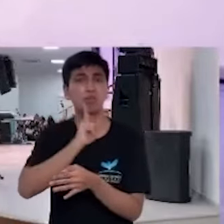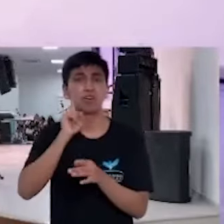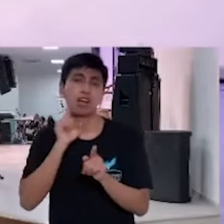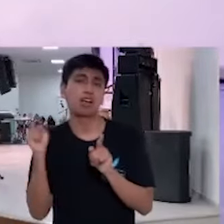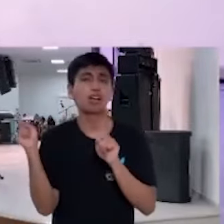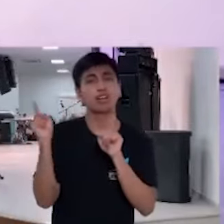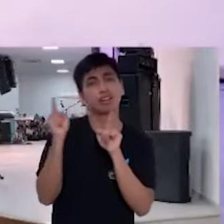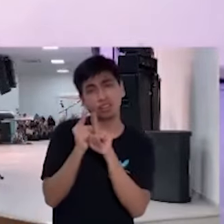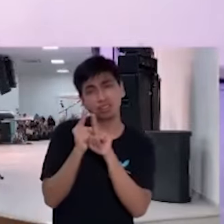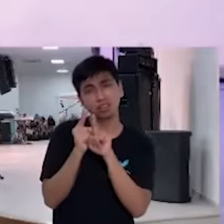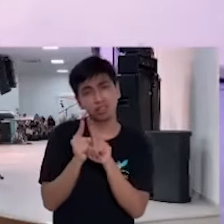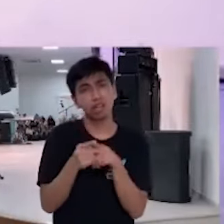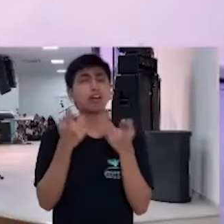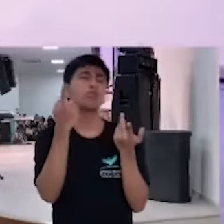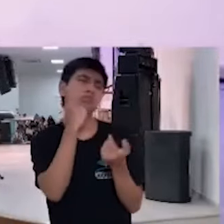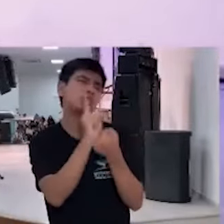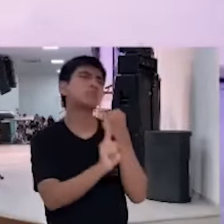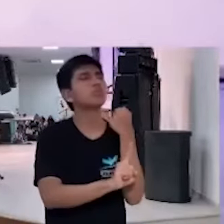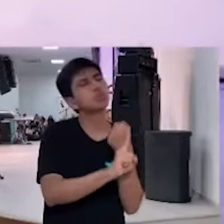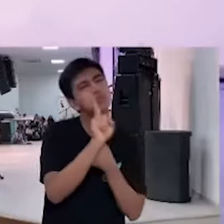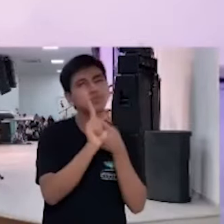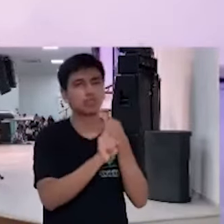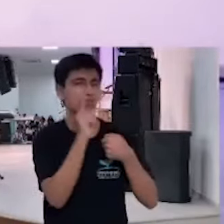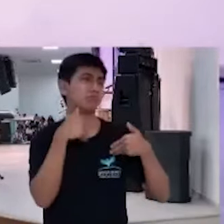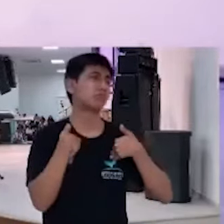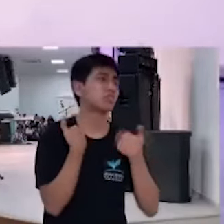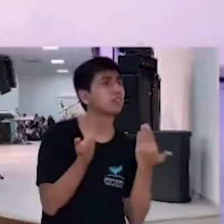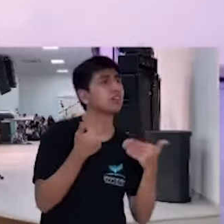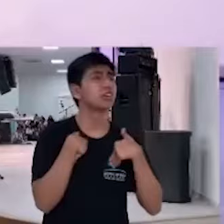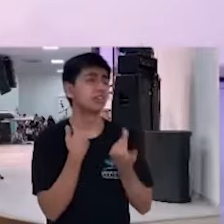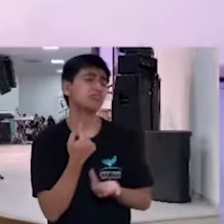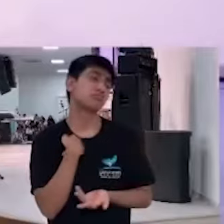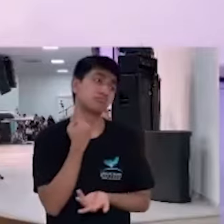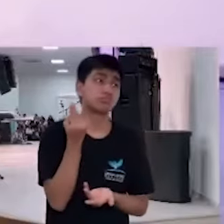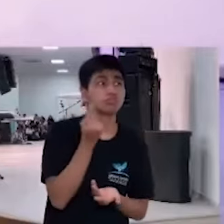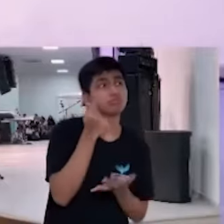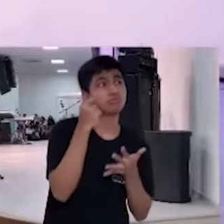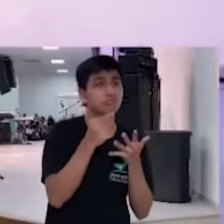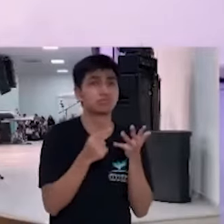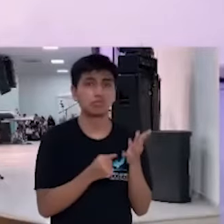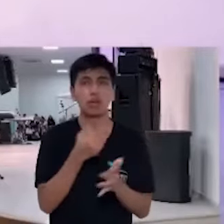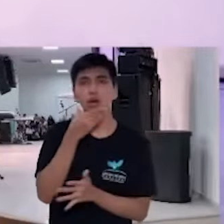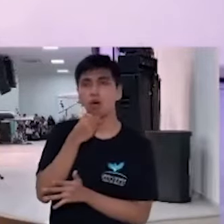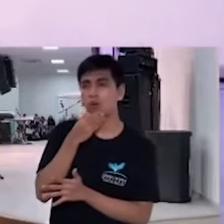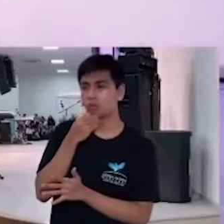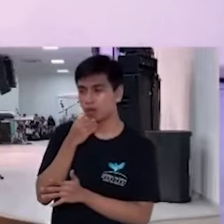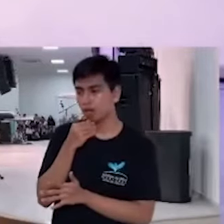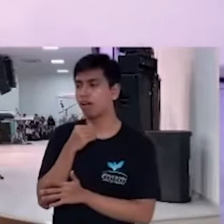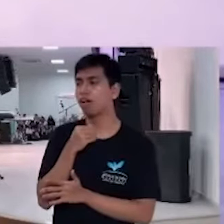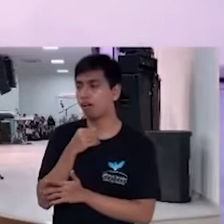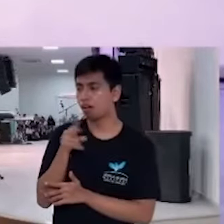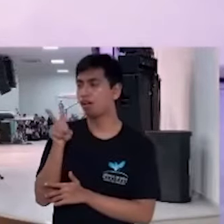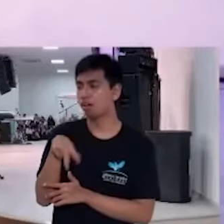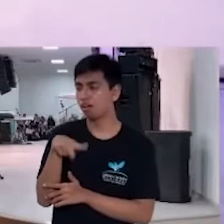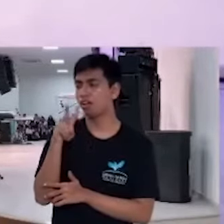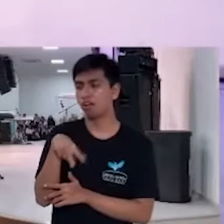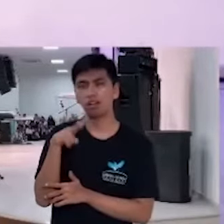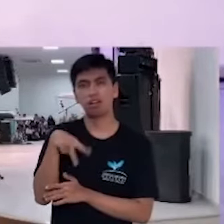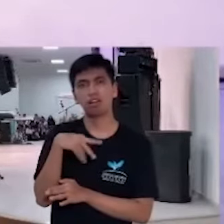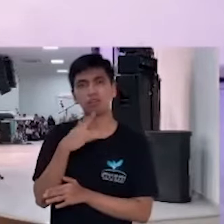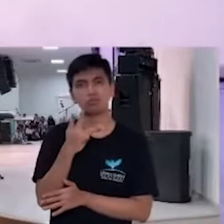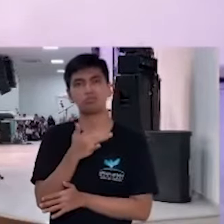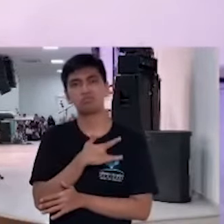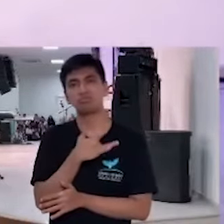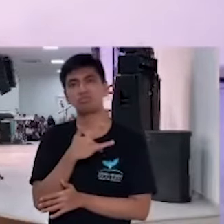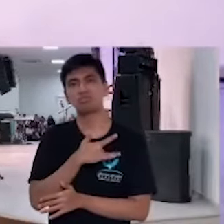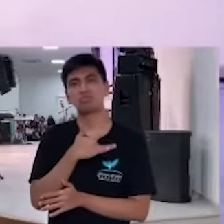platican sus problemas y hasta sus necesidades personales. Incluso dan oído a las necesidades